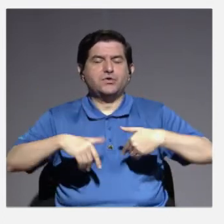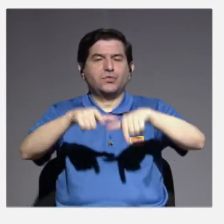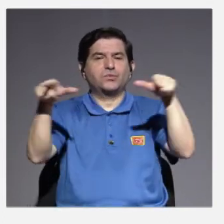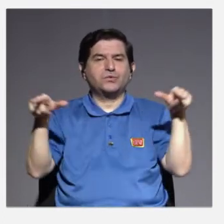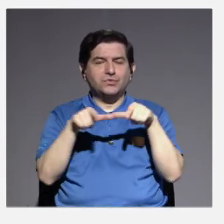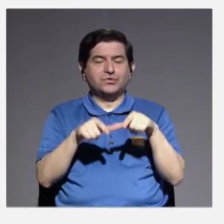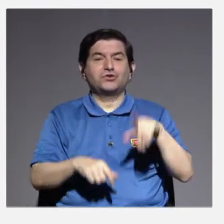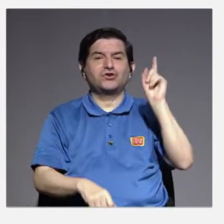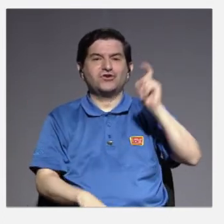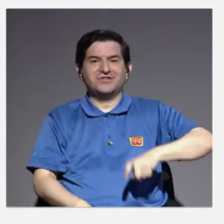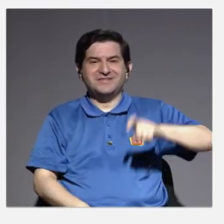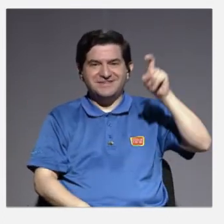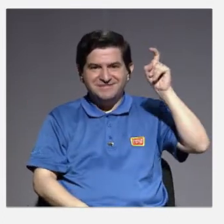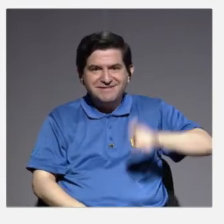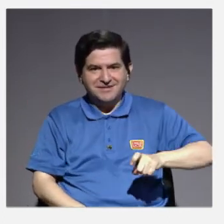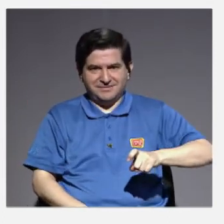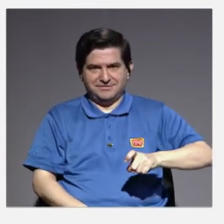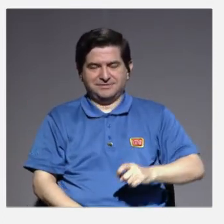etcétera, tienen que estar